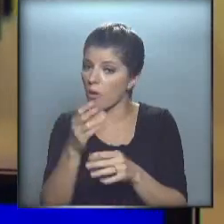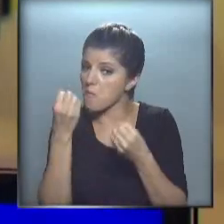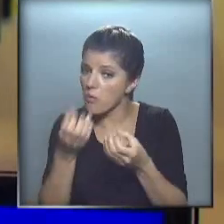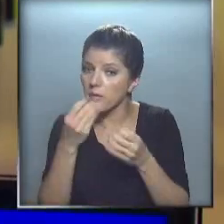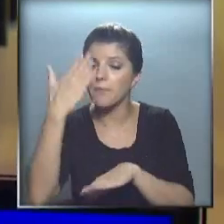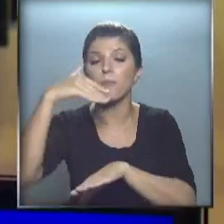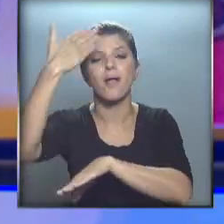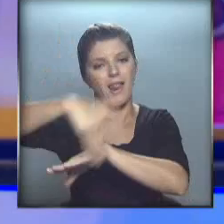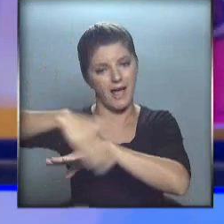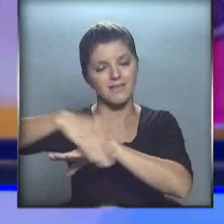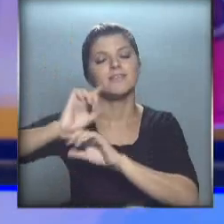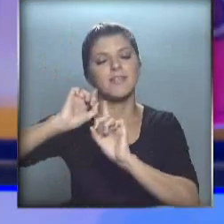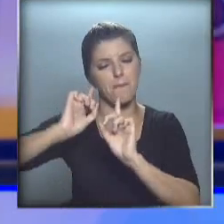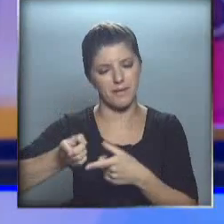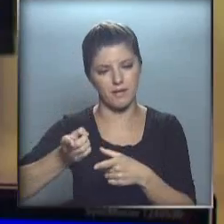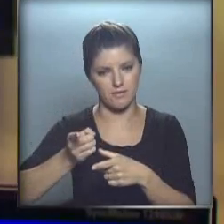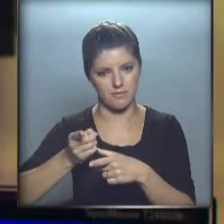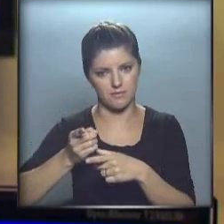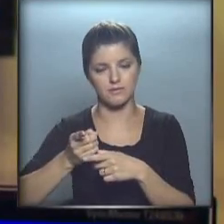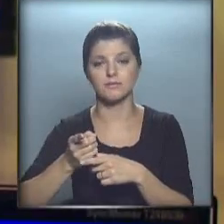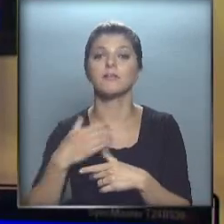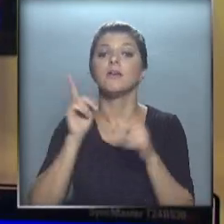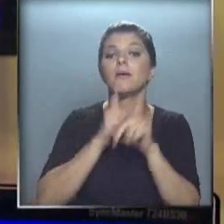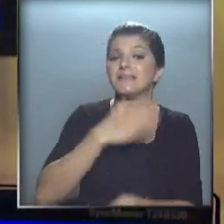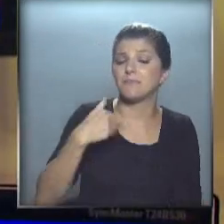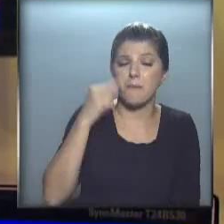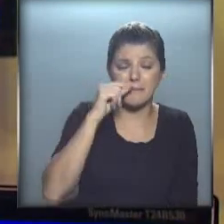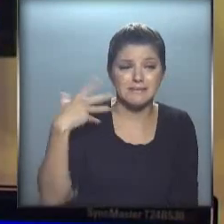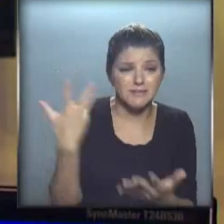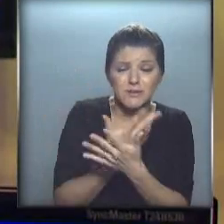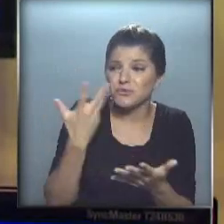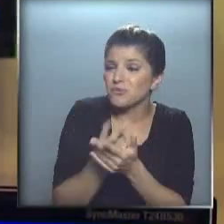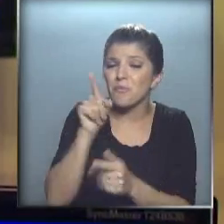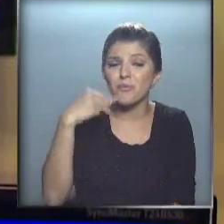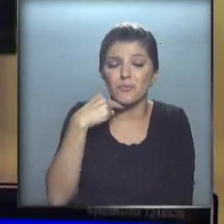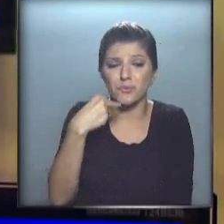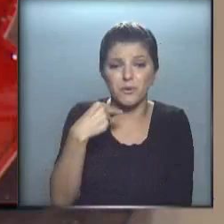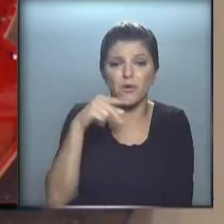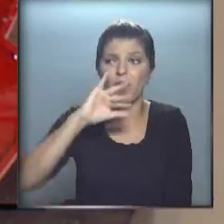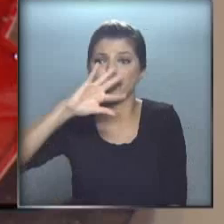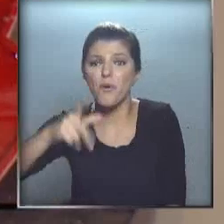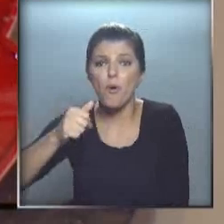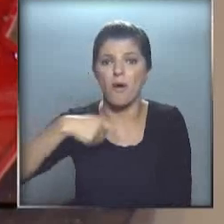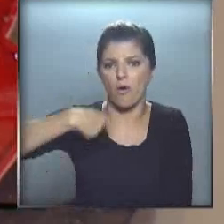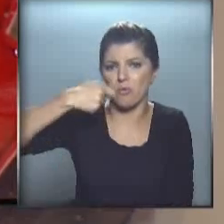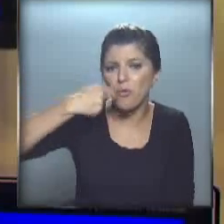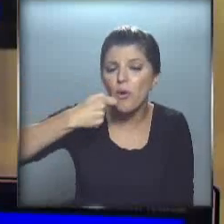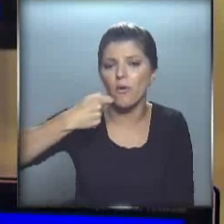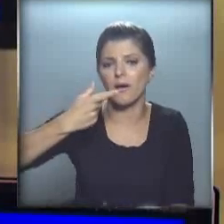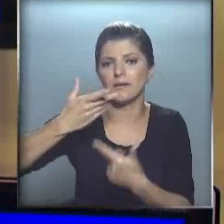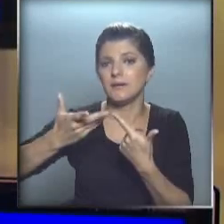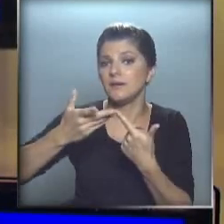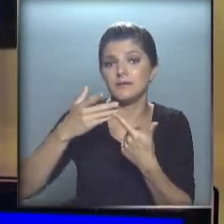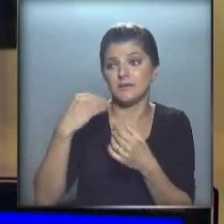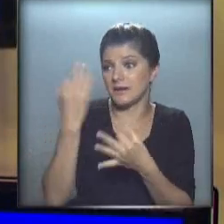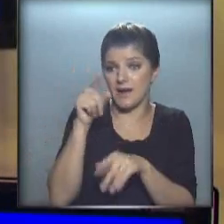en la calle también, ¿no? Y creo que hay muchos padres también que sufren por tema de hijos que roban, que se drogan y demás. Y sin